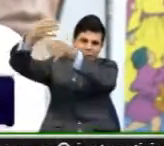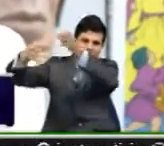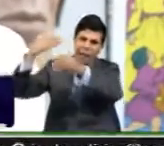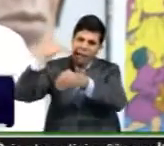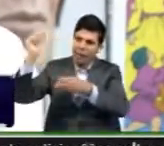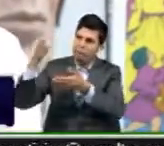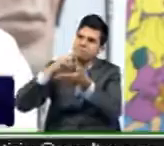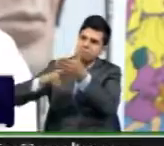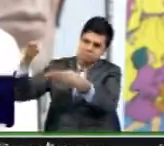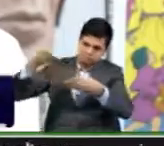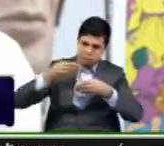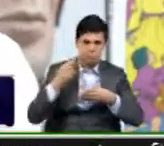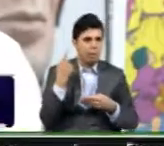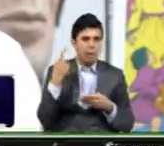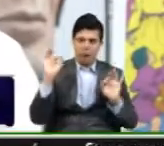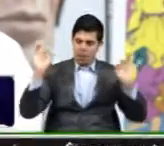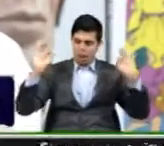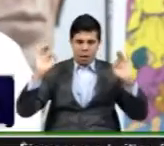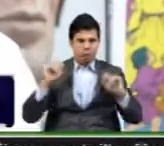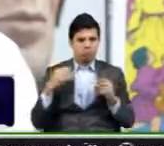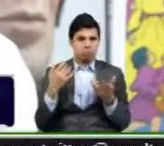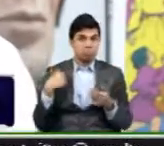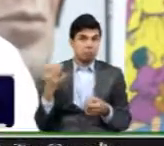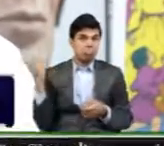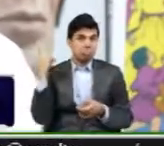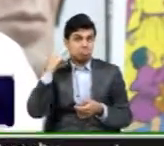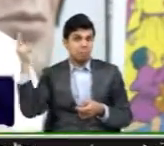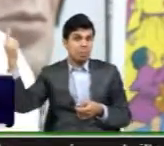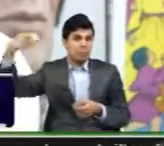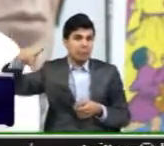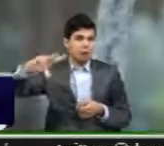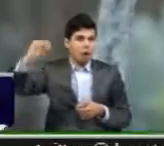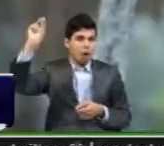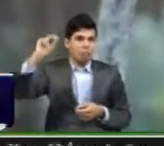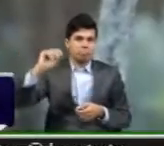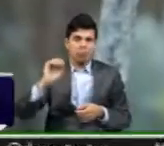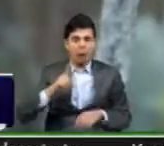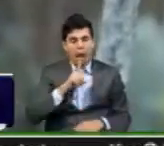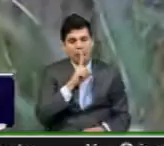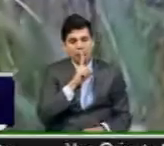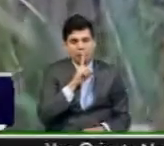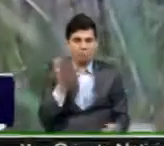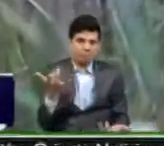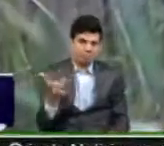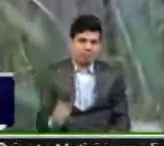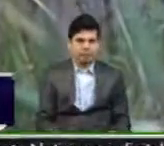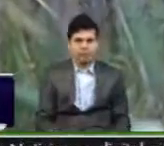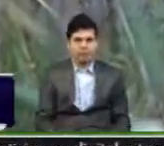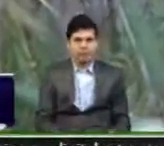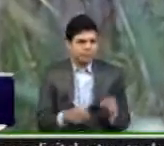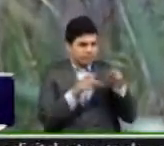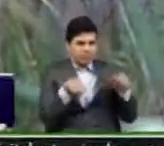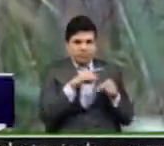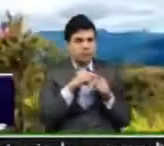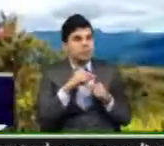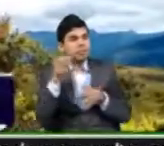el fondo de ese pronunciamiento conocemos que fue declarada improcedente según el tribunal los accionantes pretendían atacar la